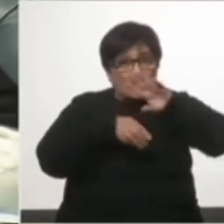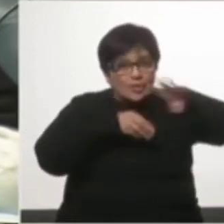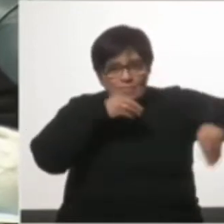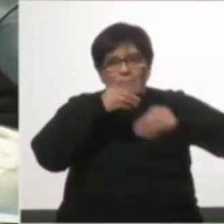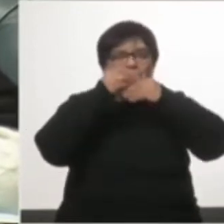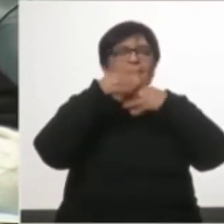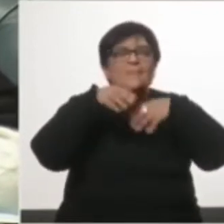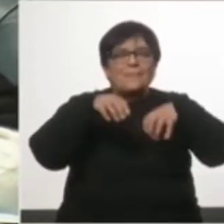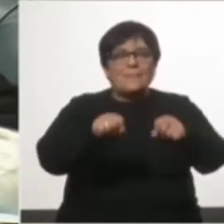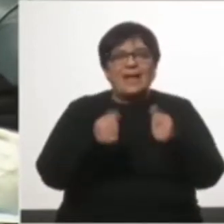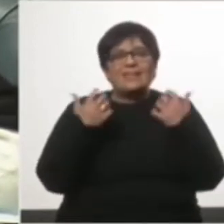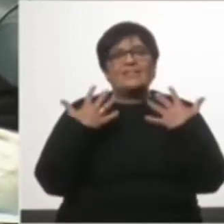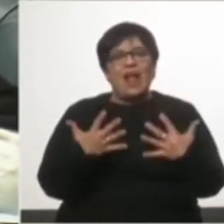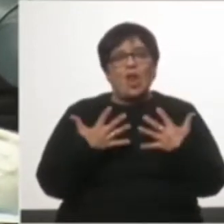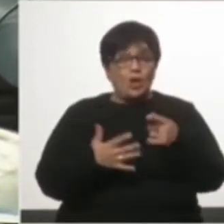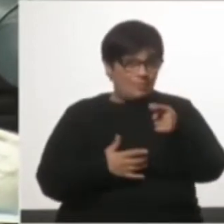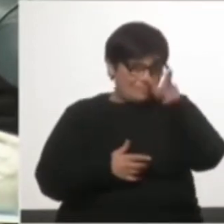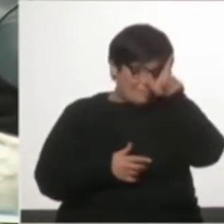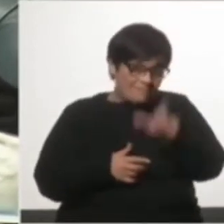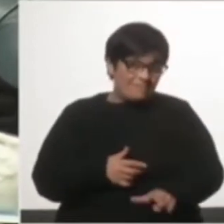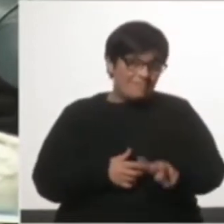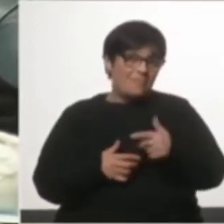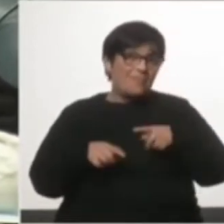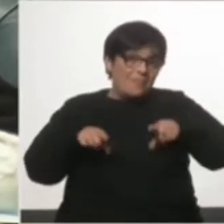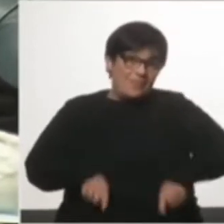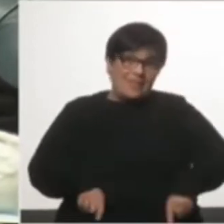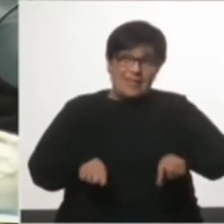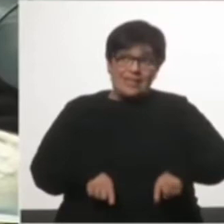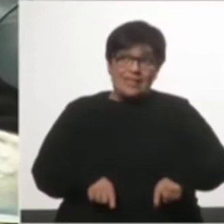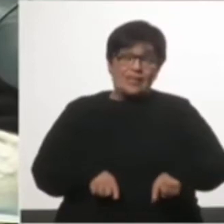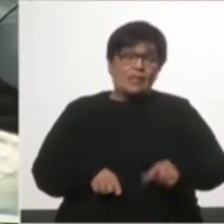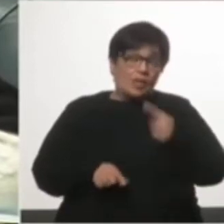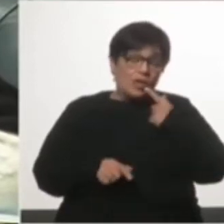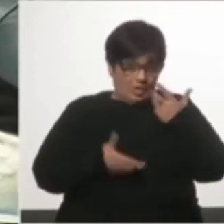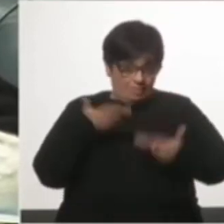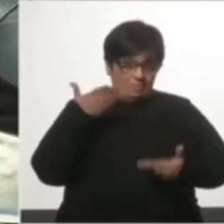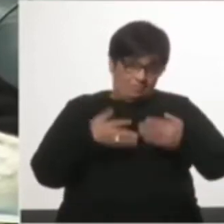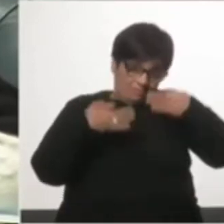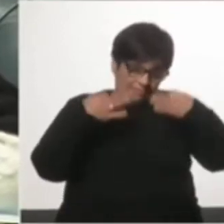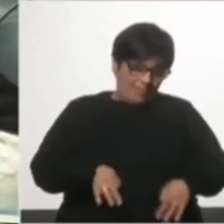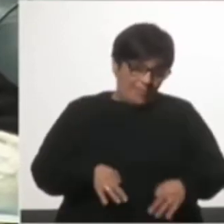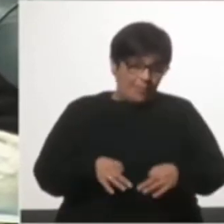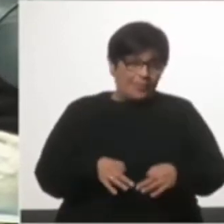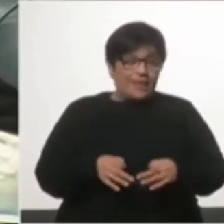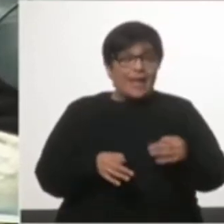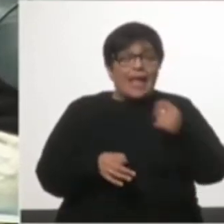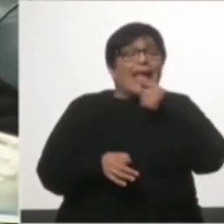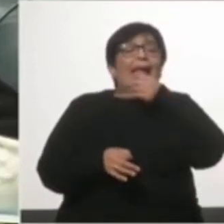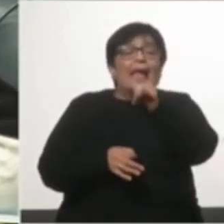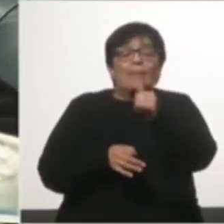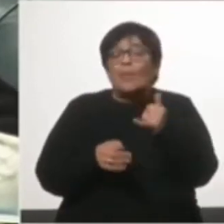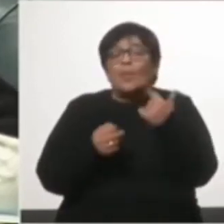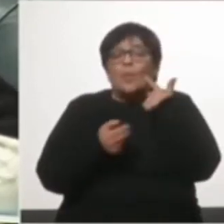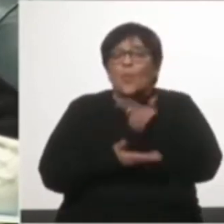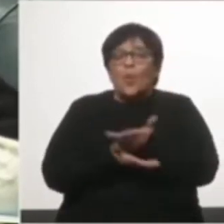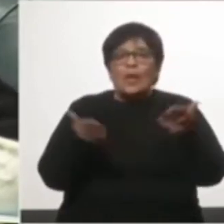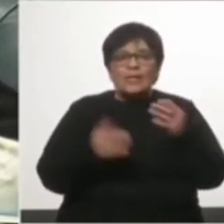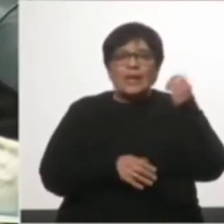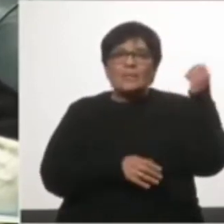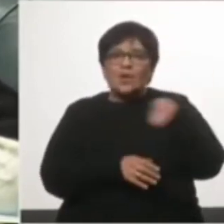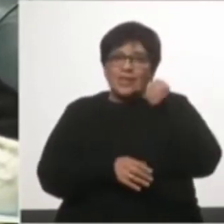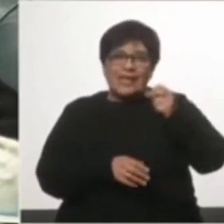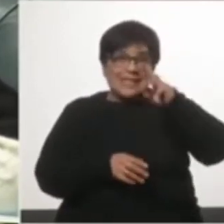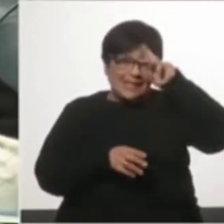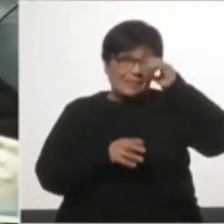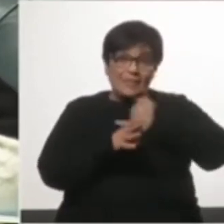agregado, decía usted, señor ministro, me parece que con mucho tino. Y para tener un ejemplo de la importancia de la